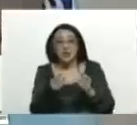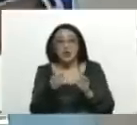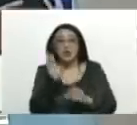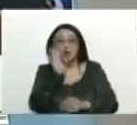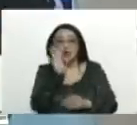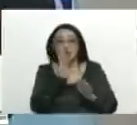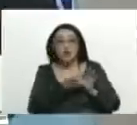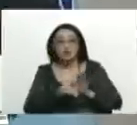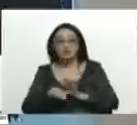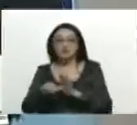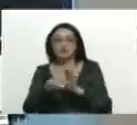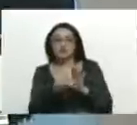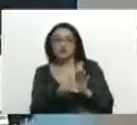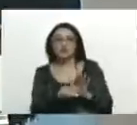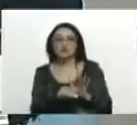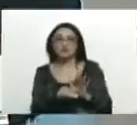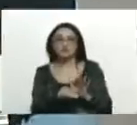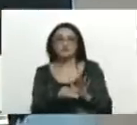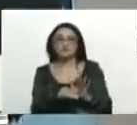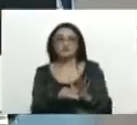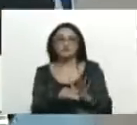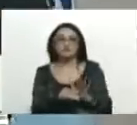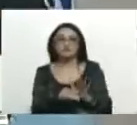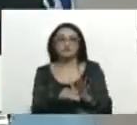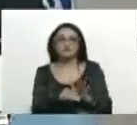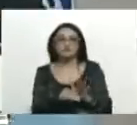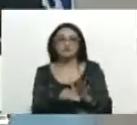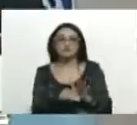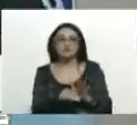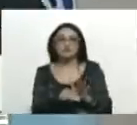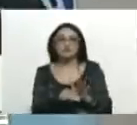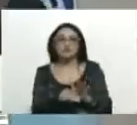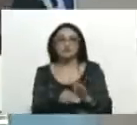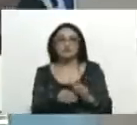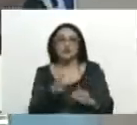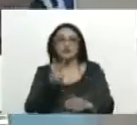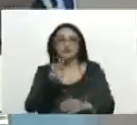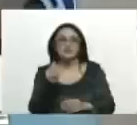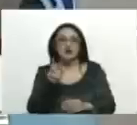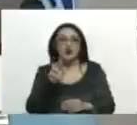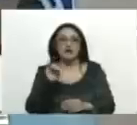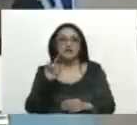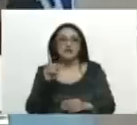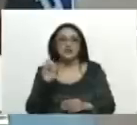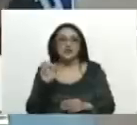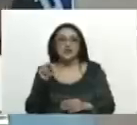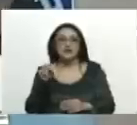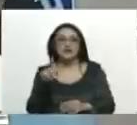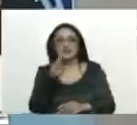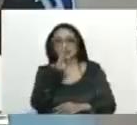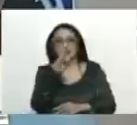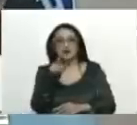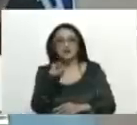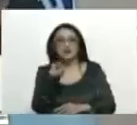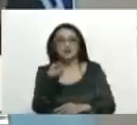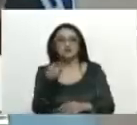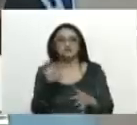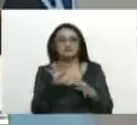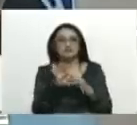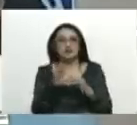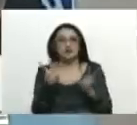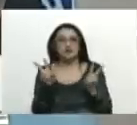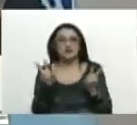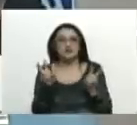que hemos en su momento denominamos como barién directamente estos sujetos relacionados